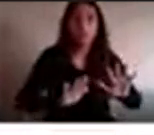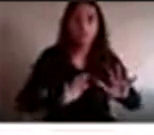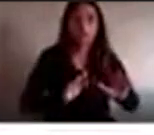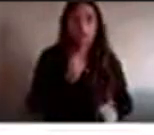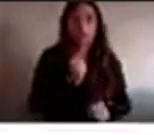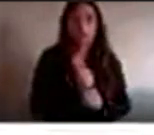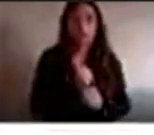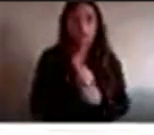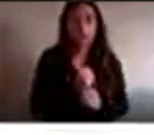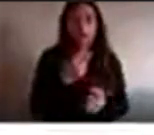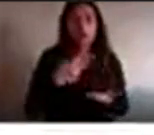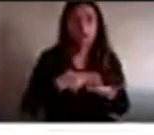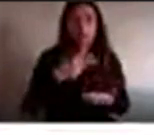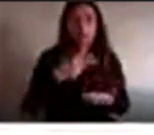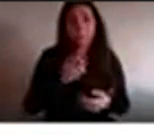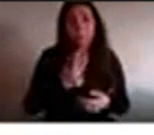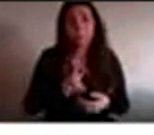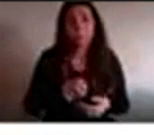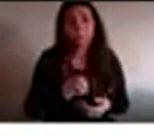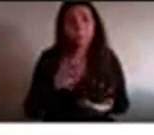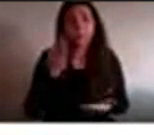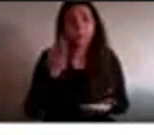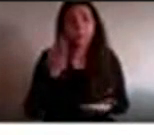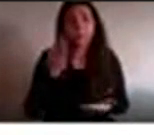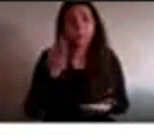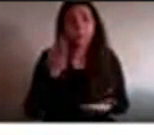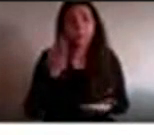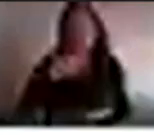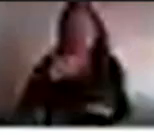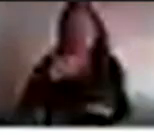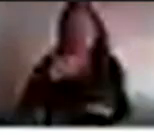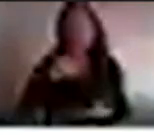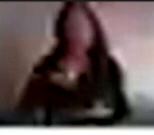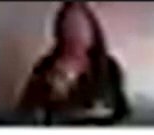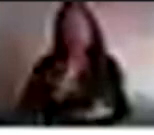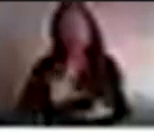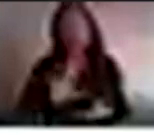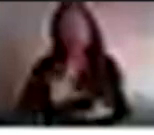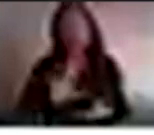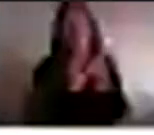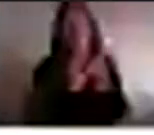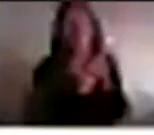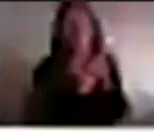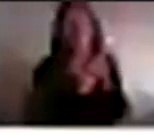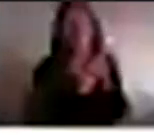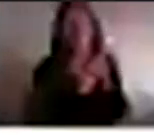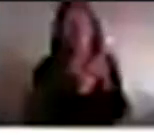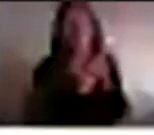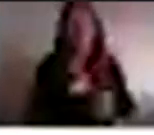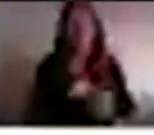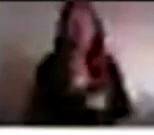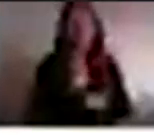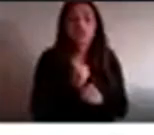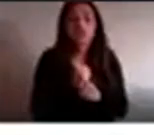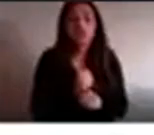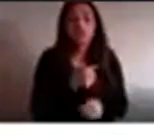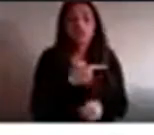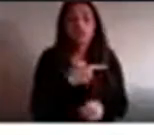2120, pactos de suspensión 2125, y la reducción de jornada vendrían a ser 186, lo que da un